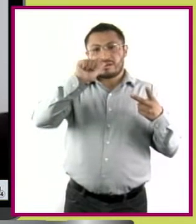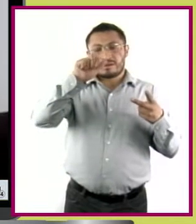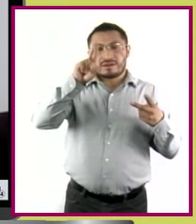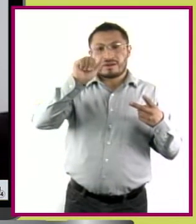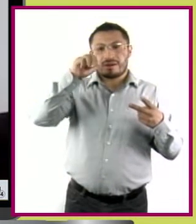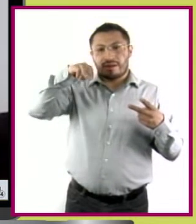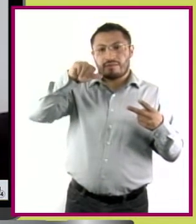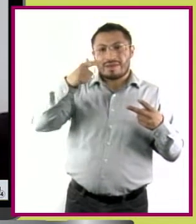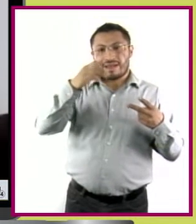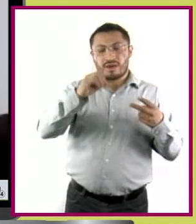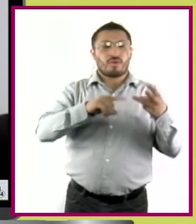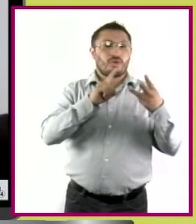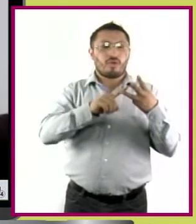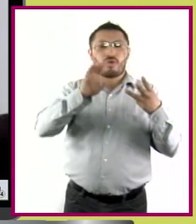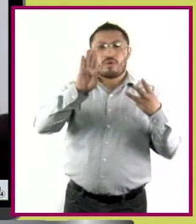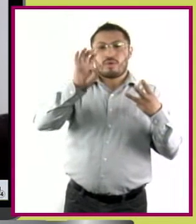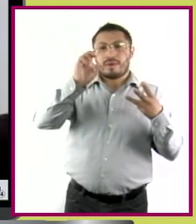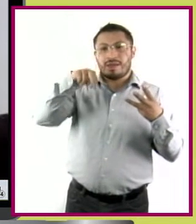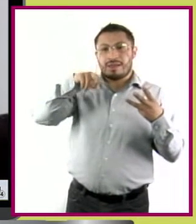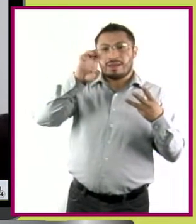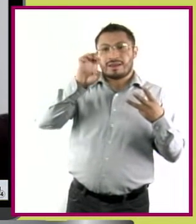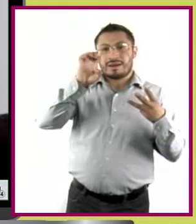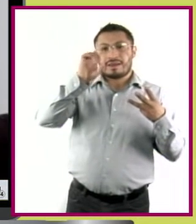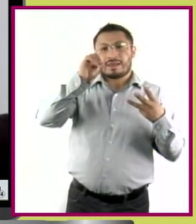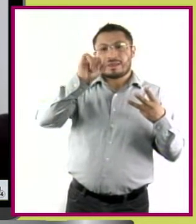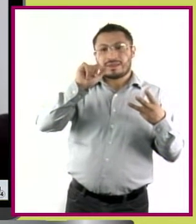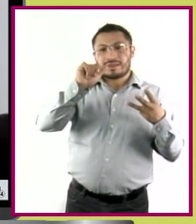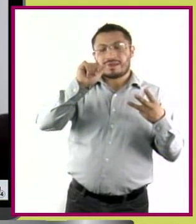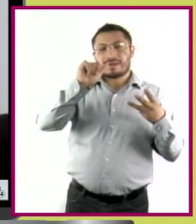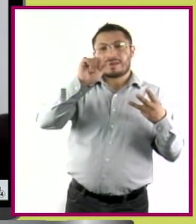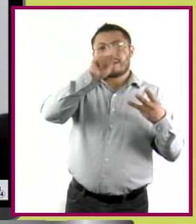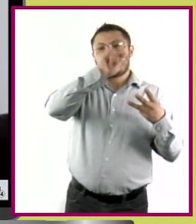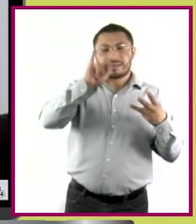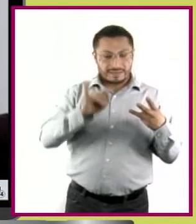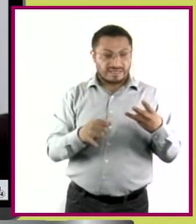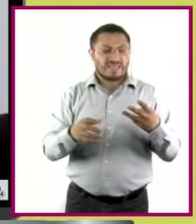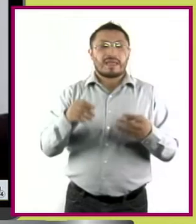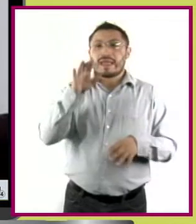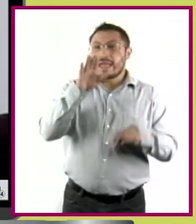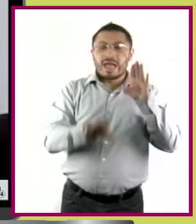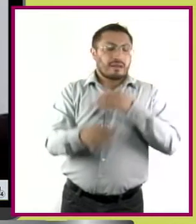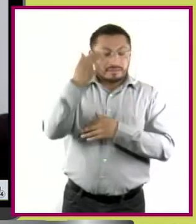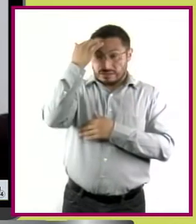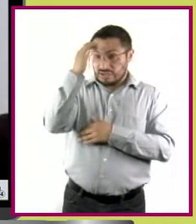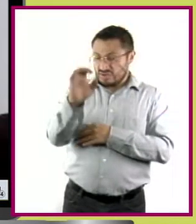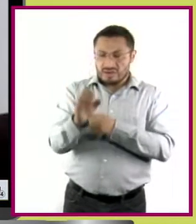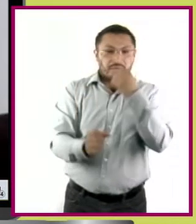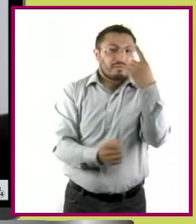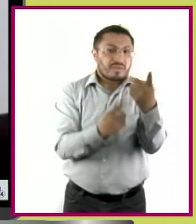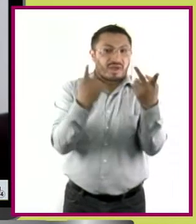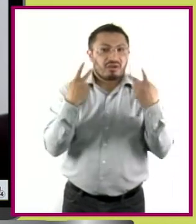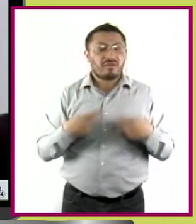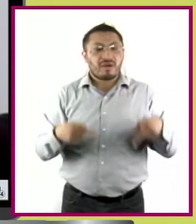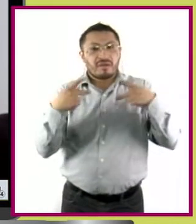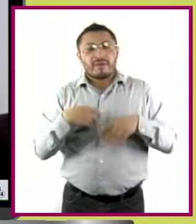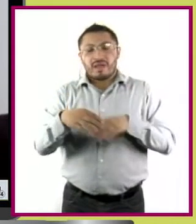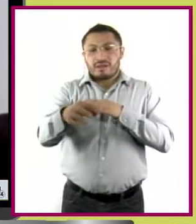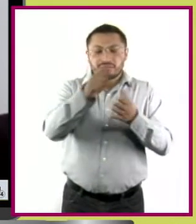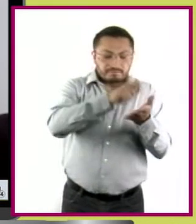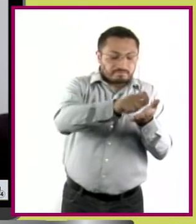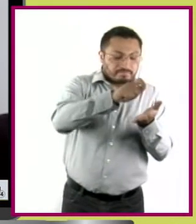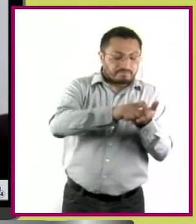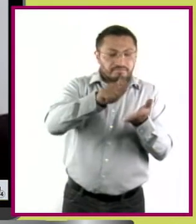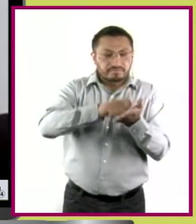el mismo Benedetti. Se desconoce muchas veces también que ciertos autores han